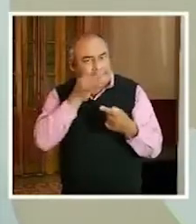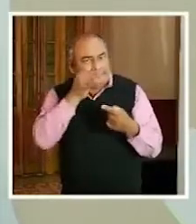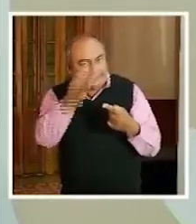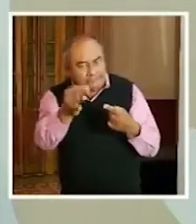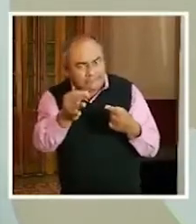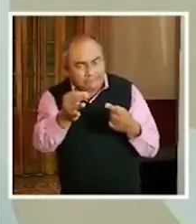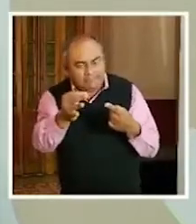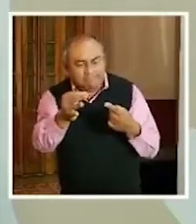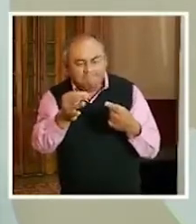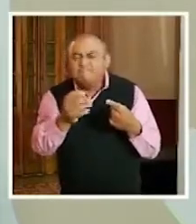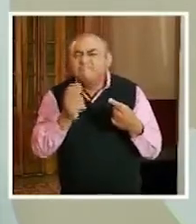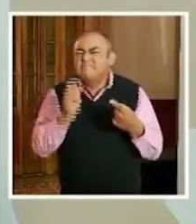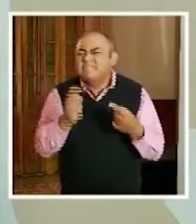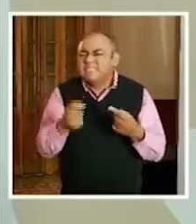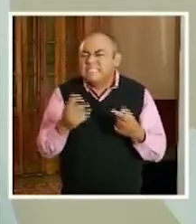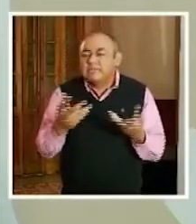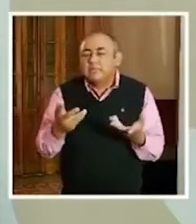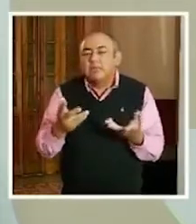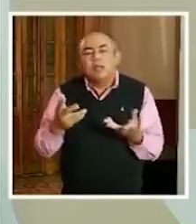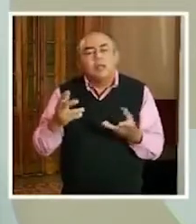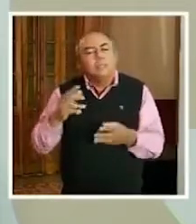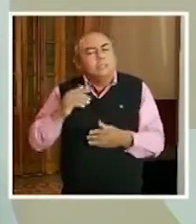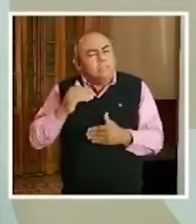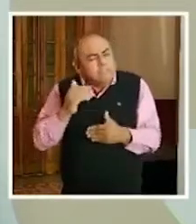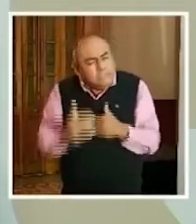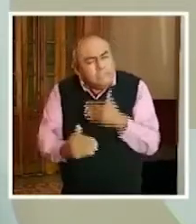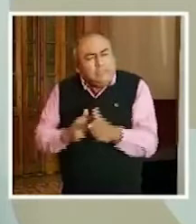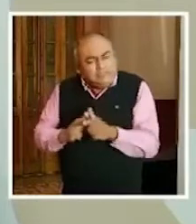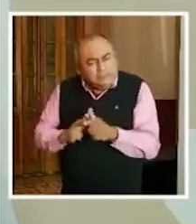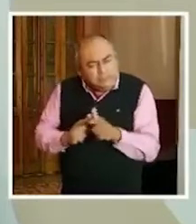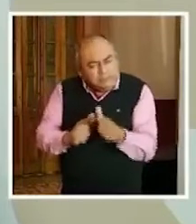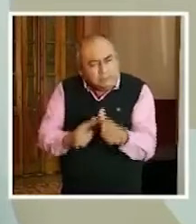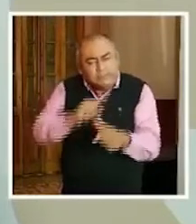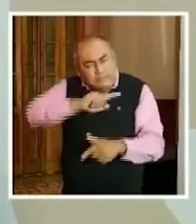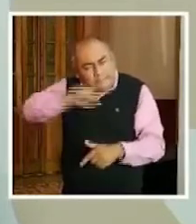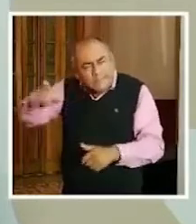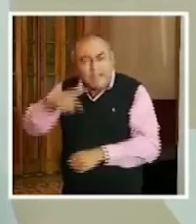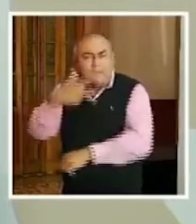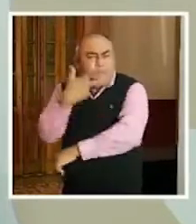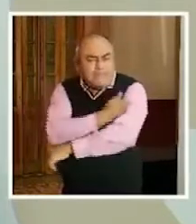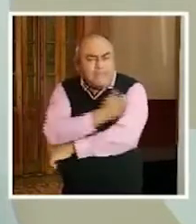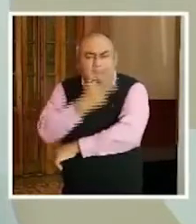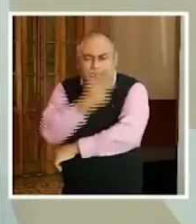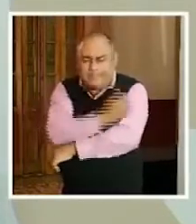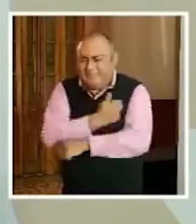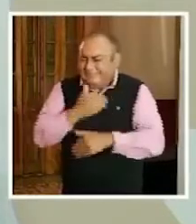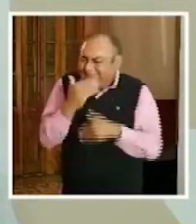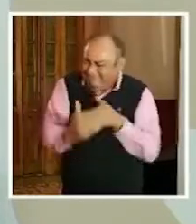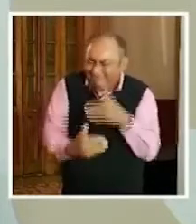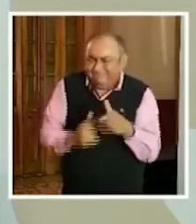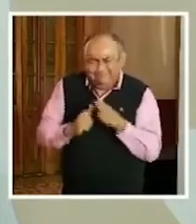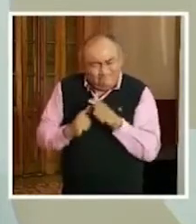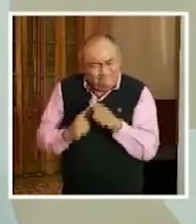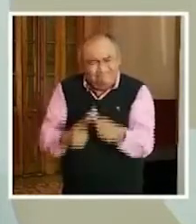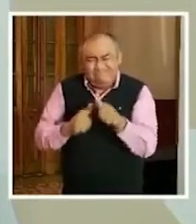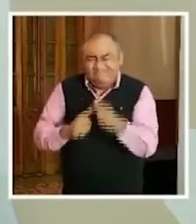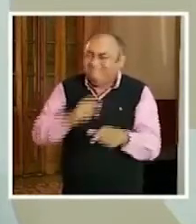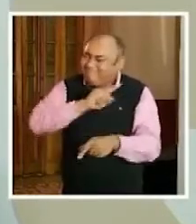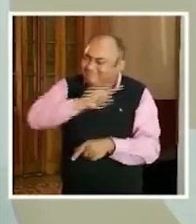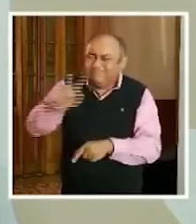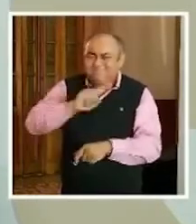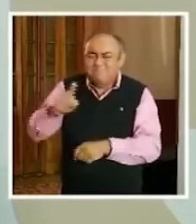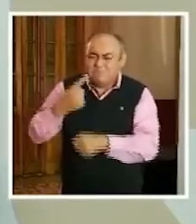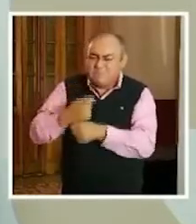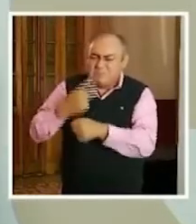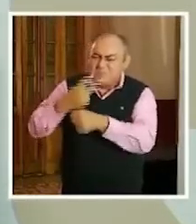sigan promoviendo la vacunación, vacúnense, vacúnense y no dejen de